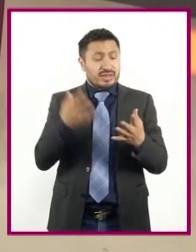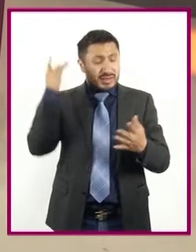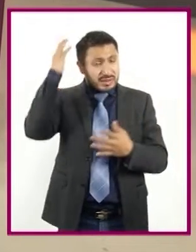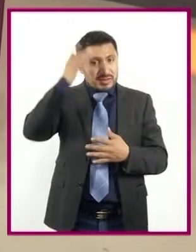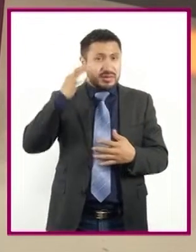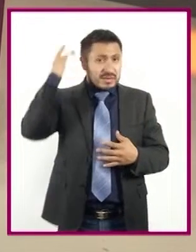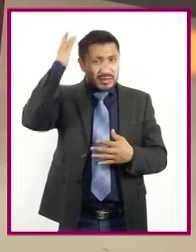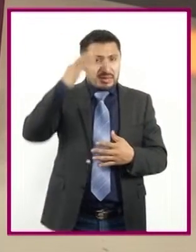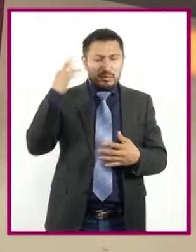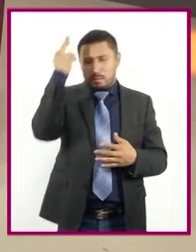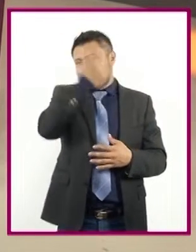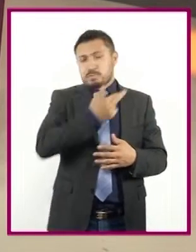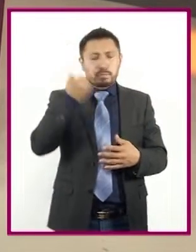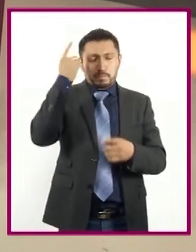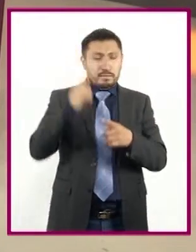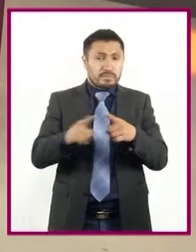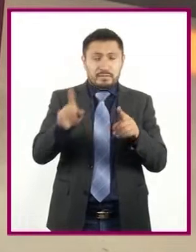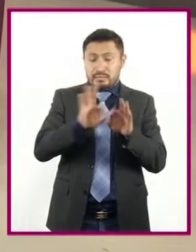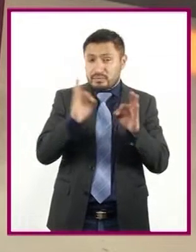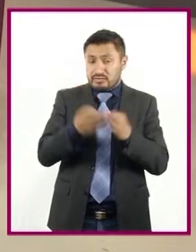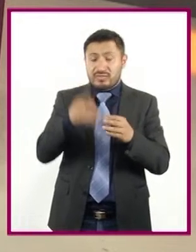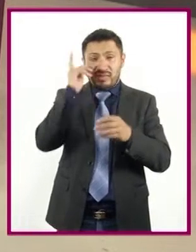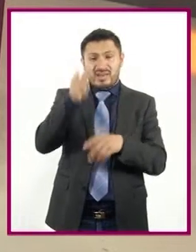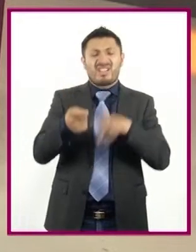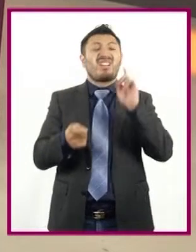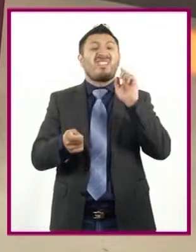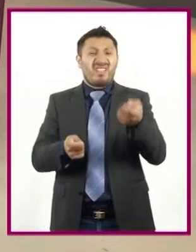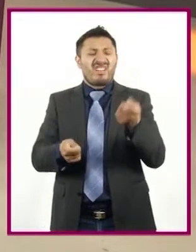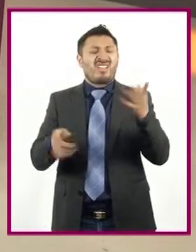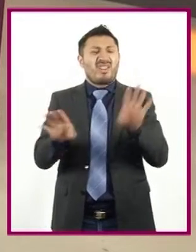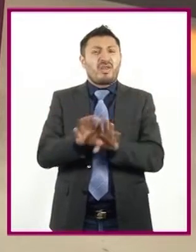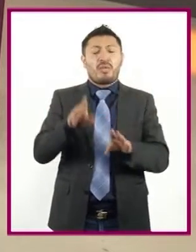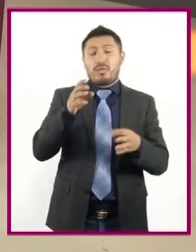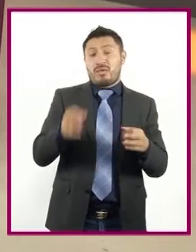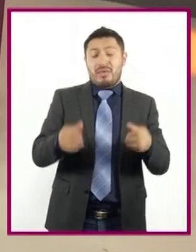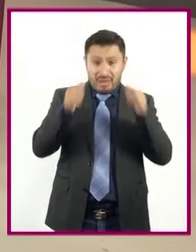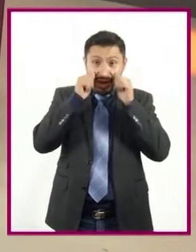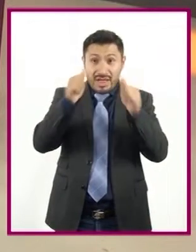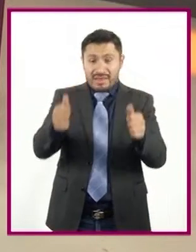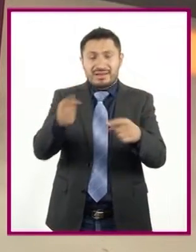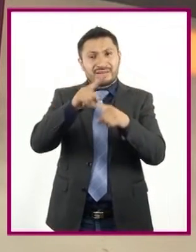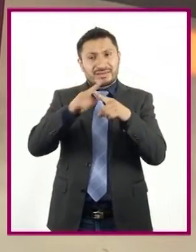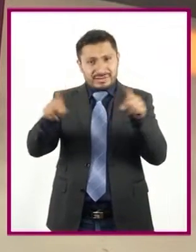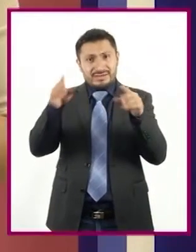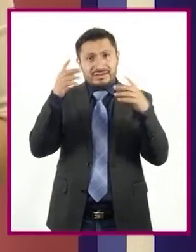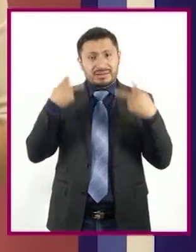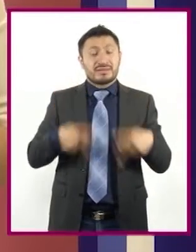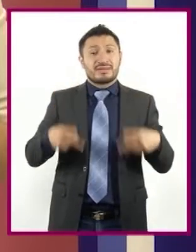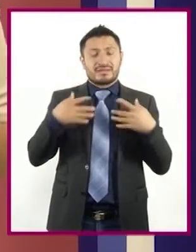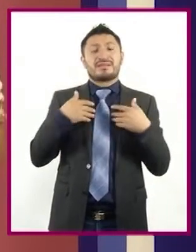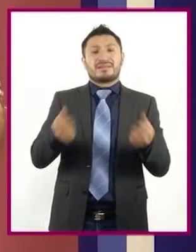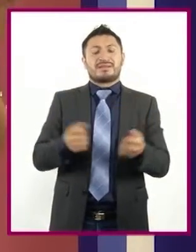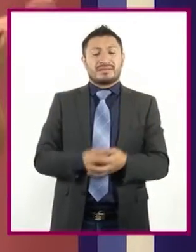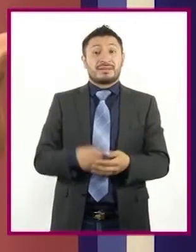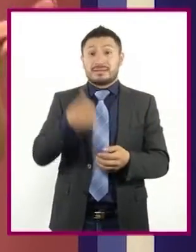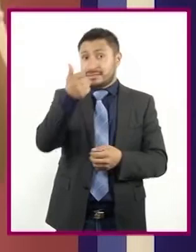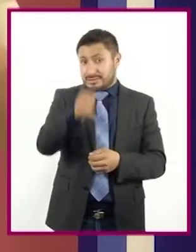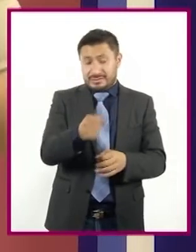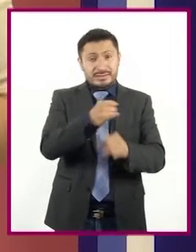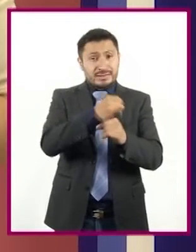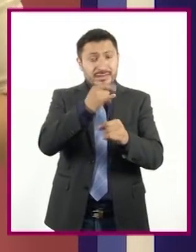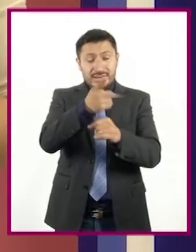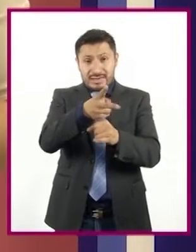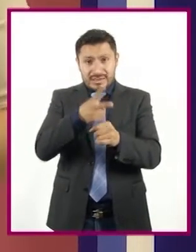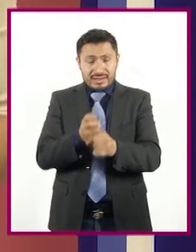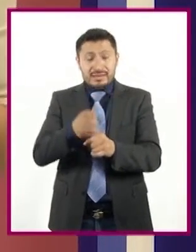diferentes formas y significados que logren atraer la atención de otras personas. Así es. Les invitamos a que durante